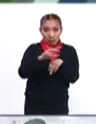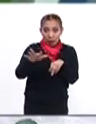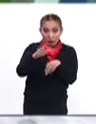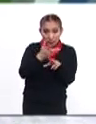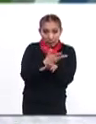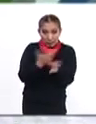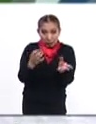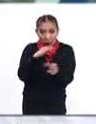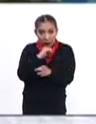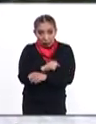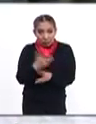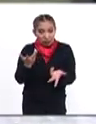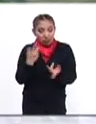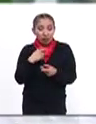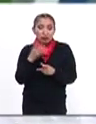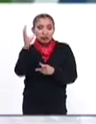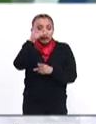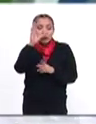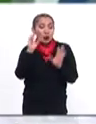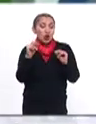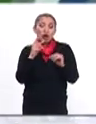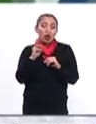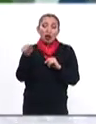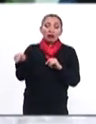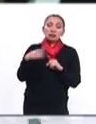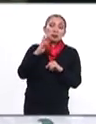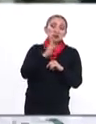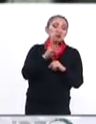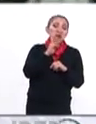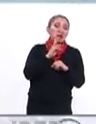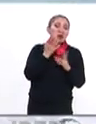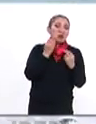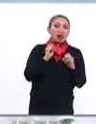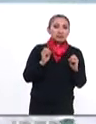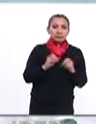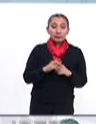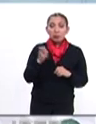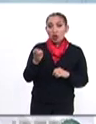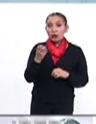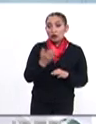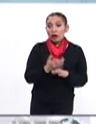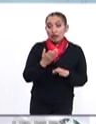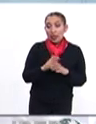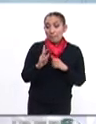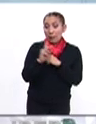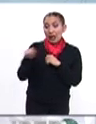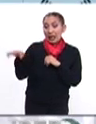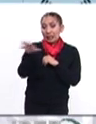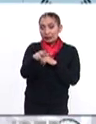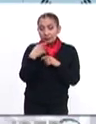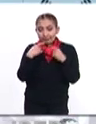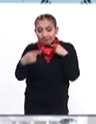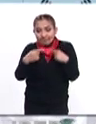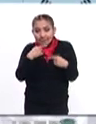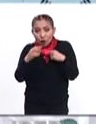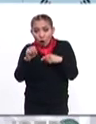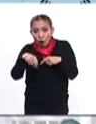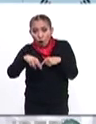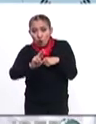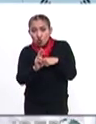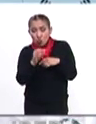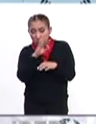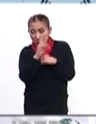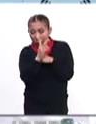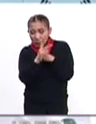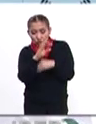realidad y más que científico, pues de pruebas evidentes, ¿no? Sí. Yo creo que es el momento en el que los países, el concierto de las naciones,